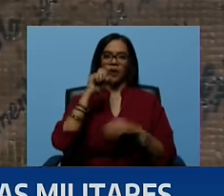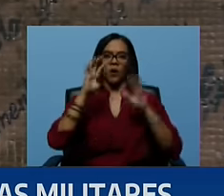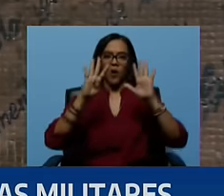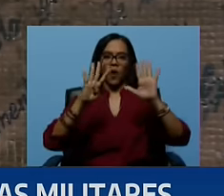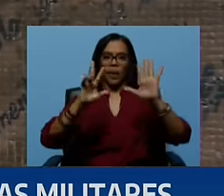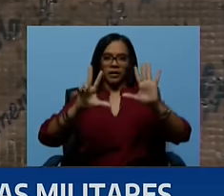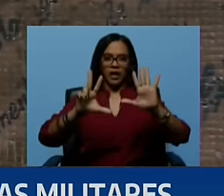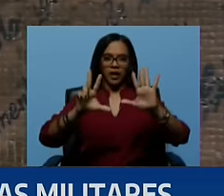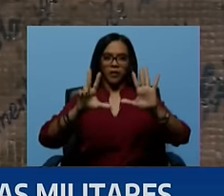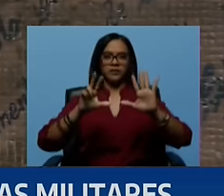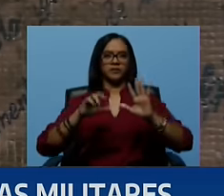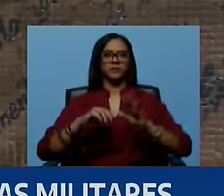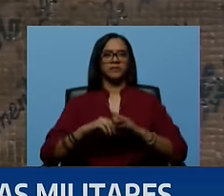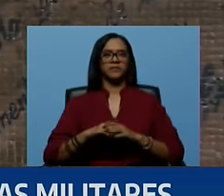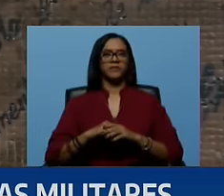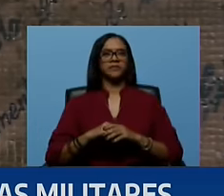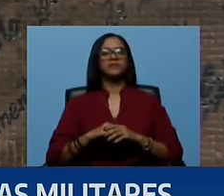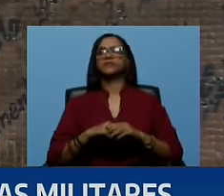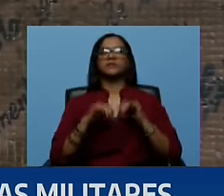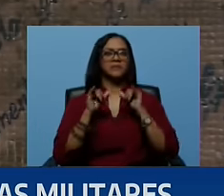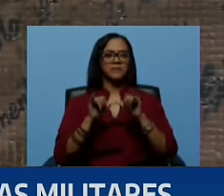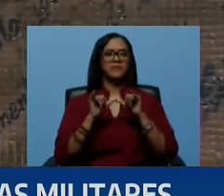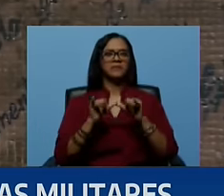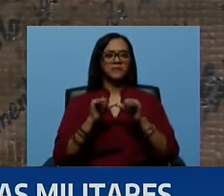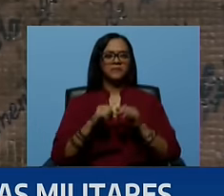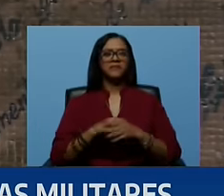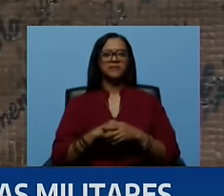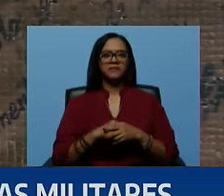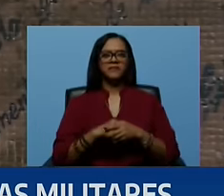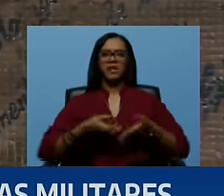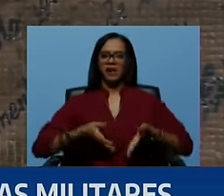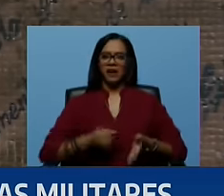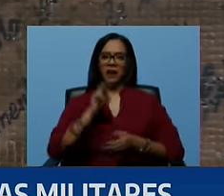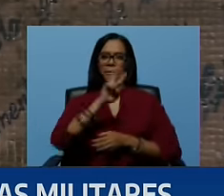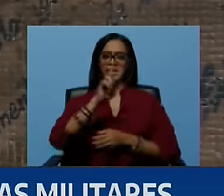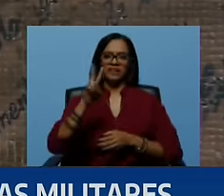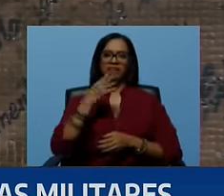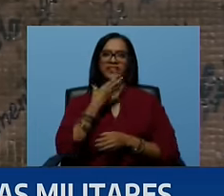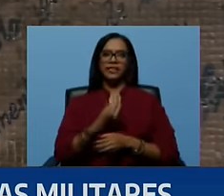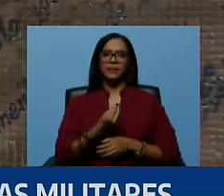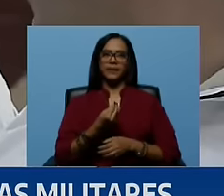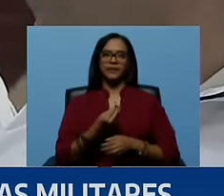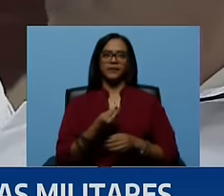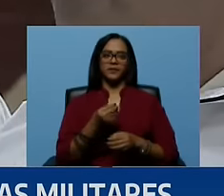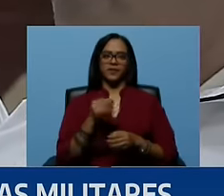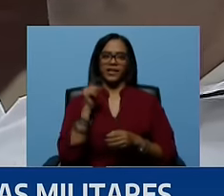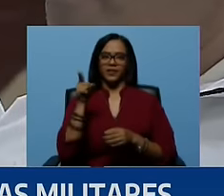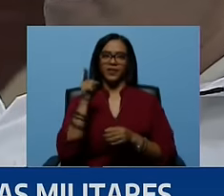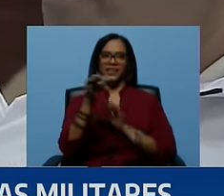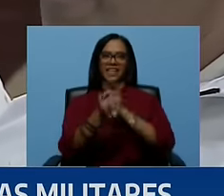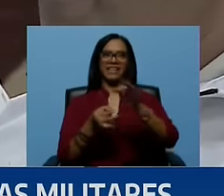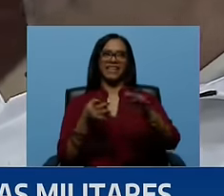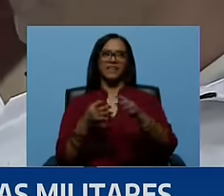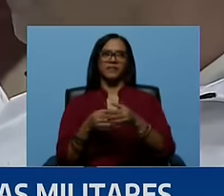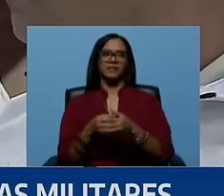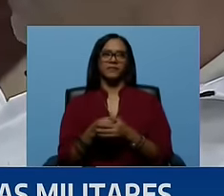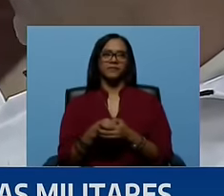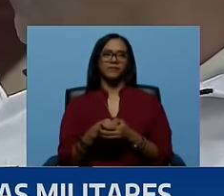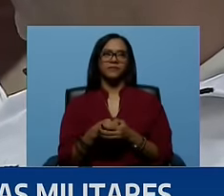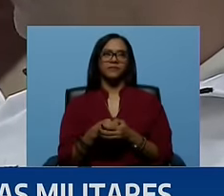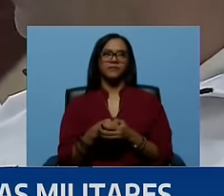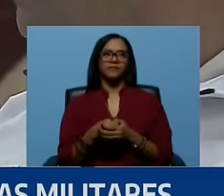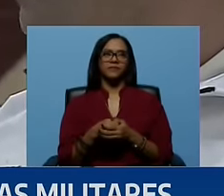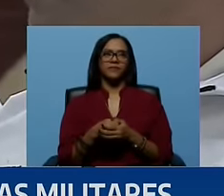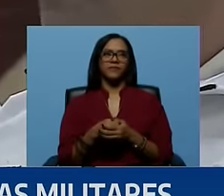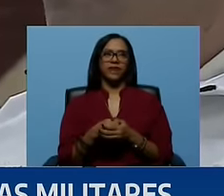98 Así mismo es nació un 22 de diciembre O sea que eres Sagitario también capricornio ahí saltando